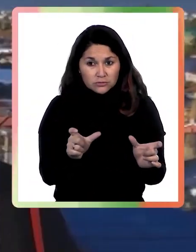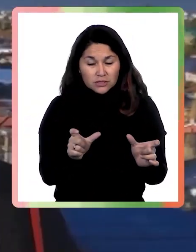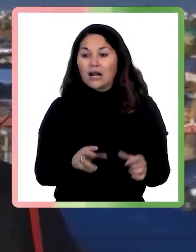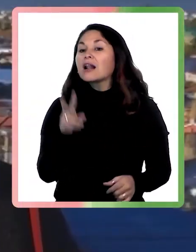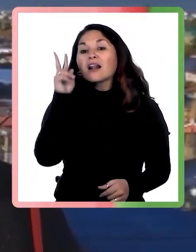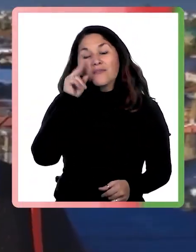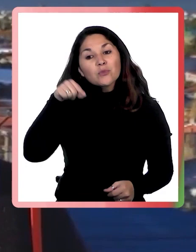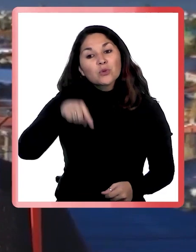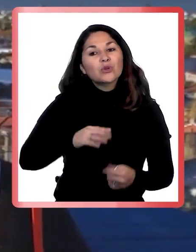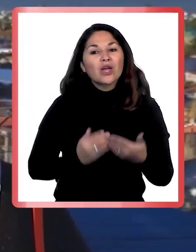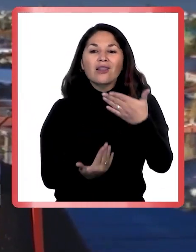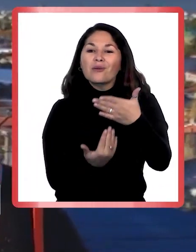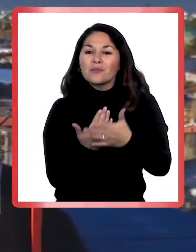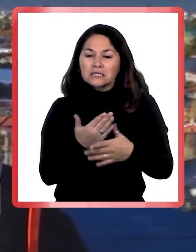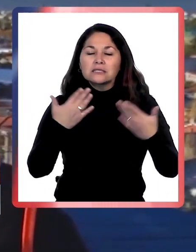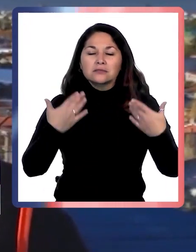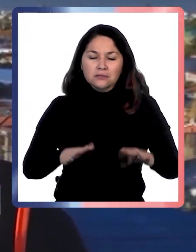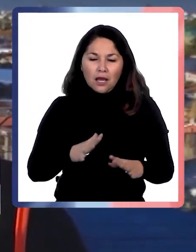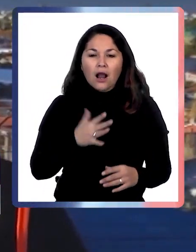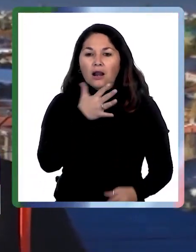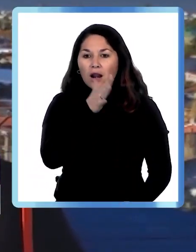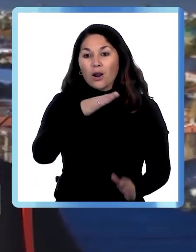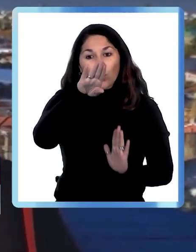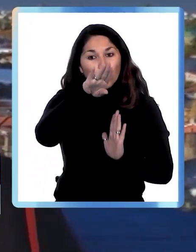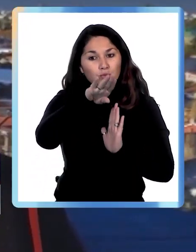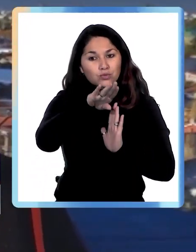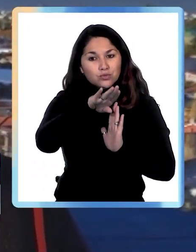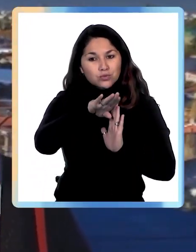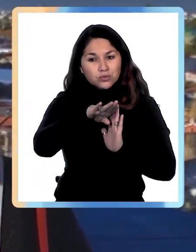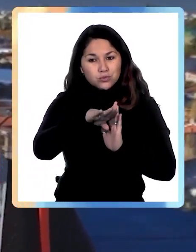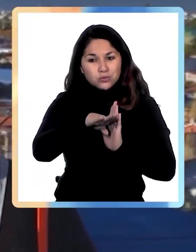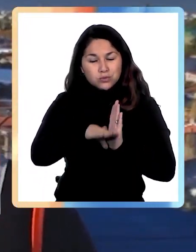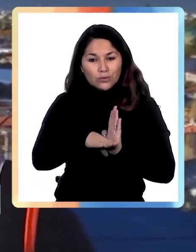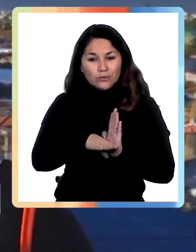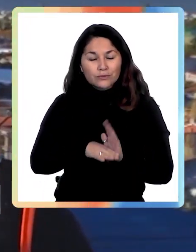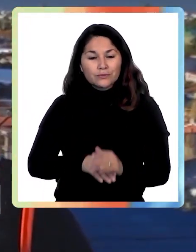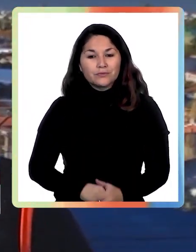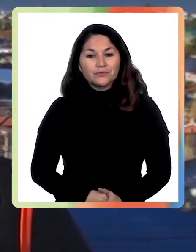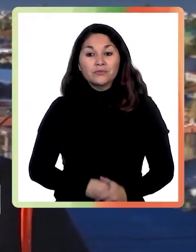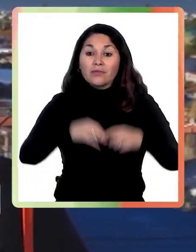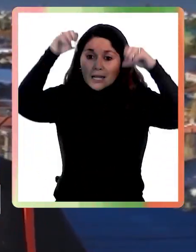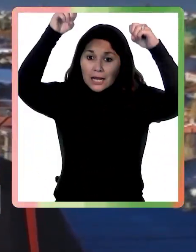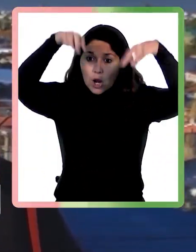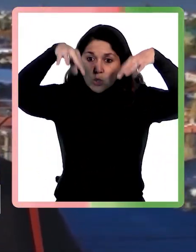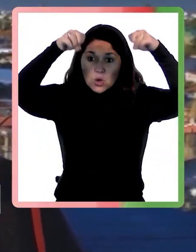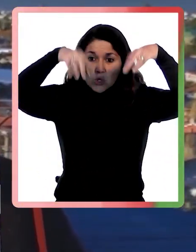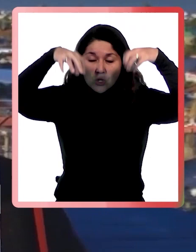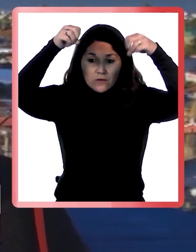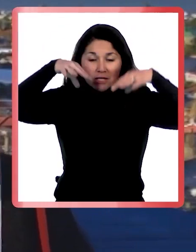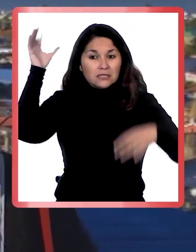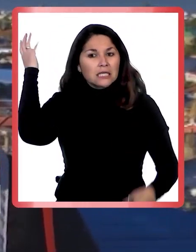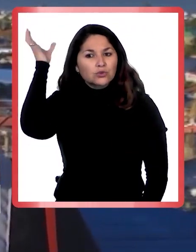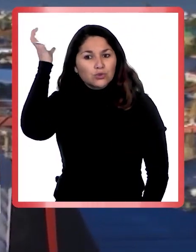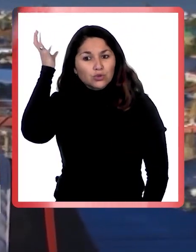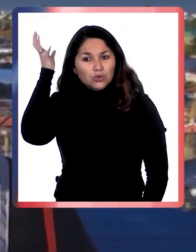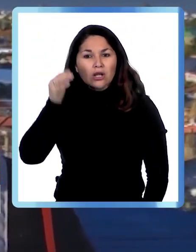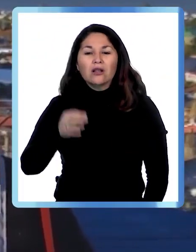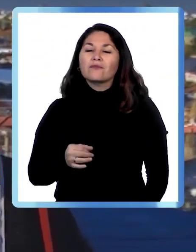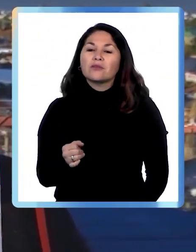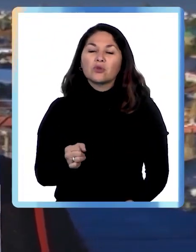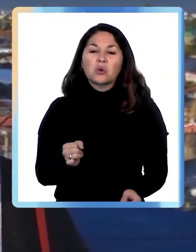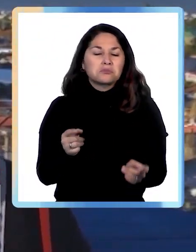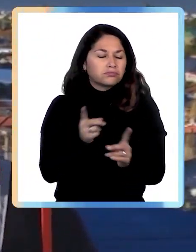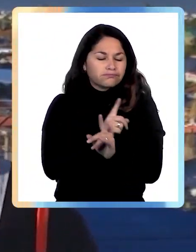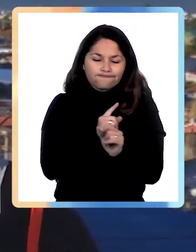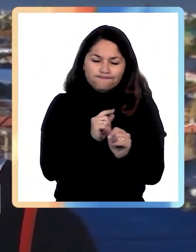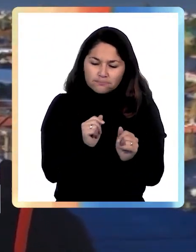que a partir de hoy día en la mañana ya los caudales bajaron No es cierto eh el pronóstico de lluvia se dio pero